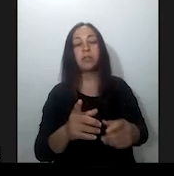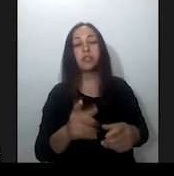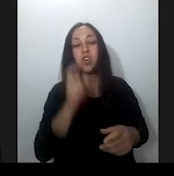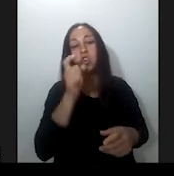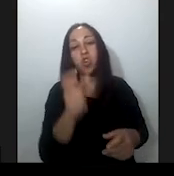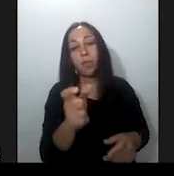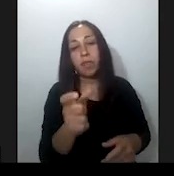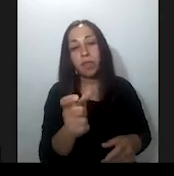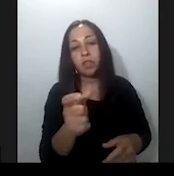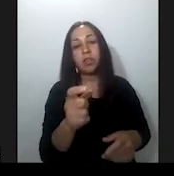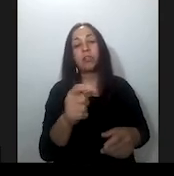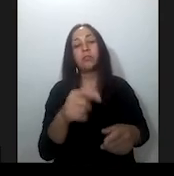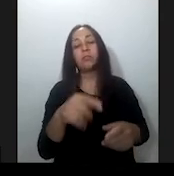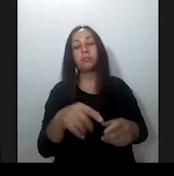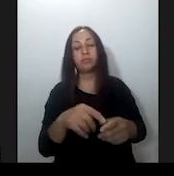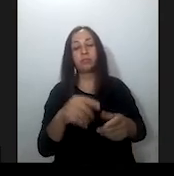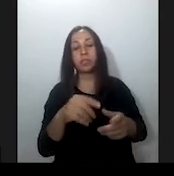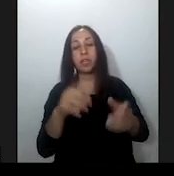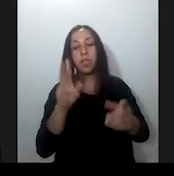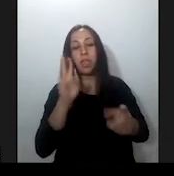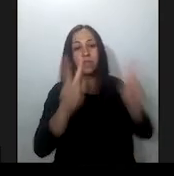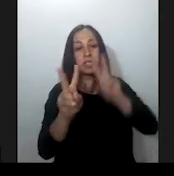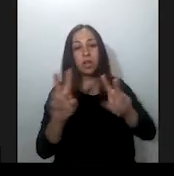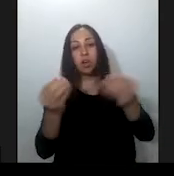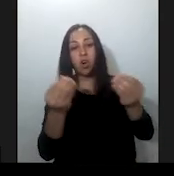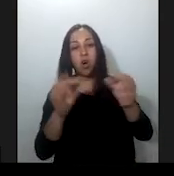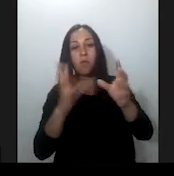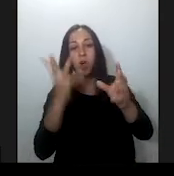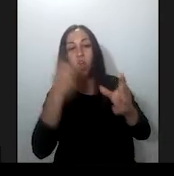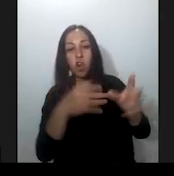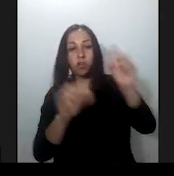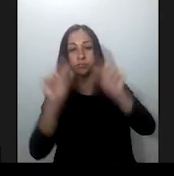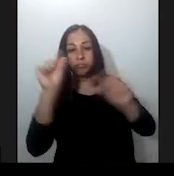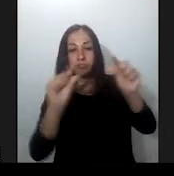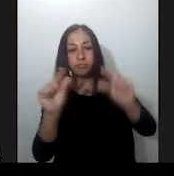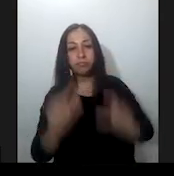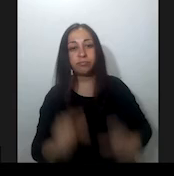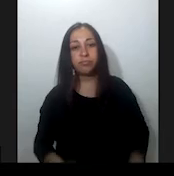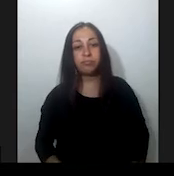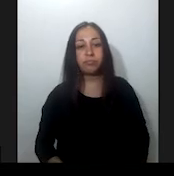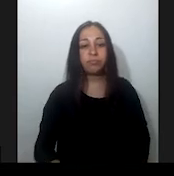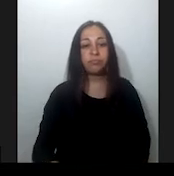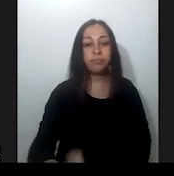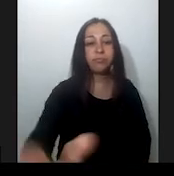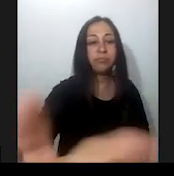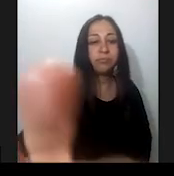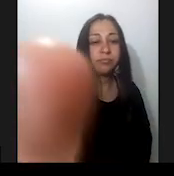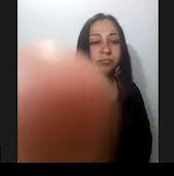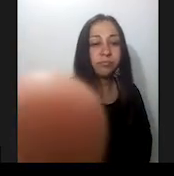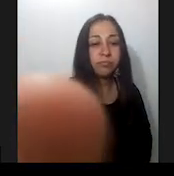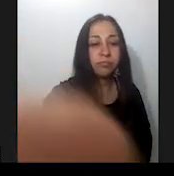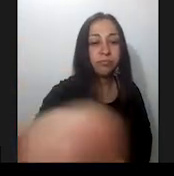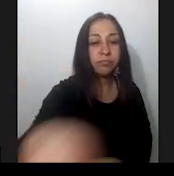poco, de alguna manera, las sugerencias típicas de Excel, de visualización, escala de colores.